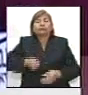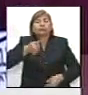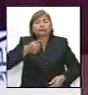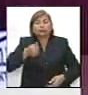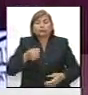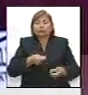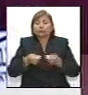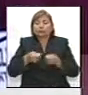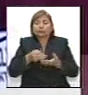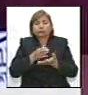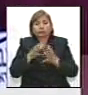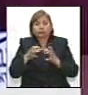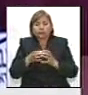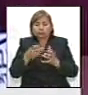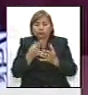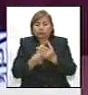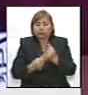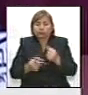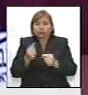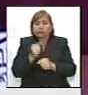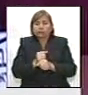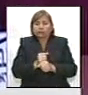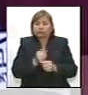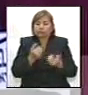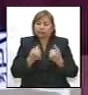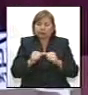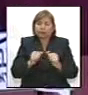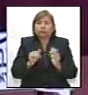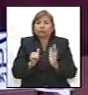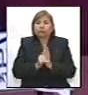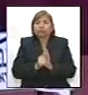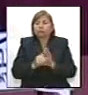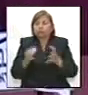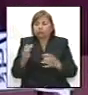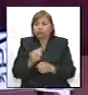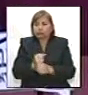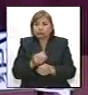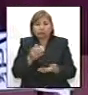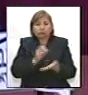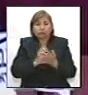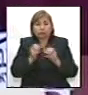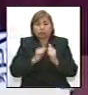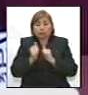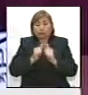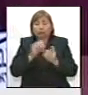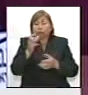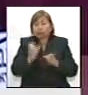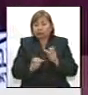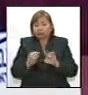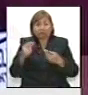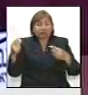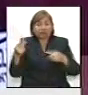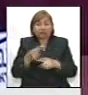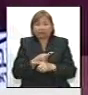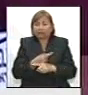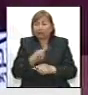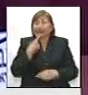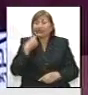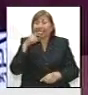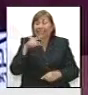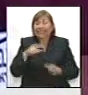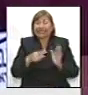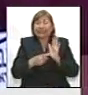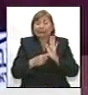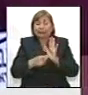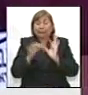regionales sectoriales son funcionarios de confianza en relación a la posibilidad de que sean seleccionados por concurso público, lo cual sería contradictorio. El texto se propone,